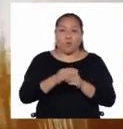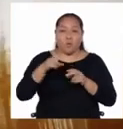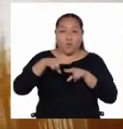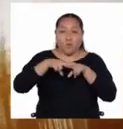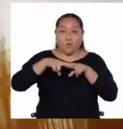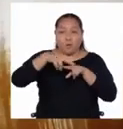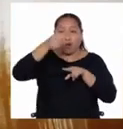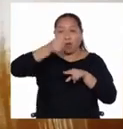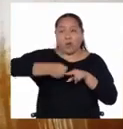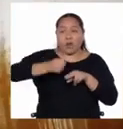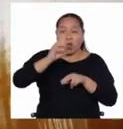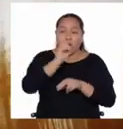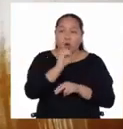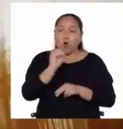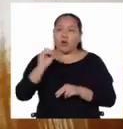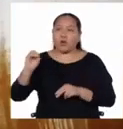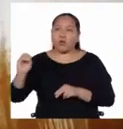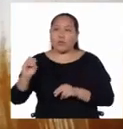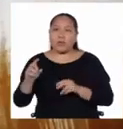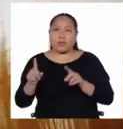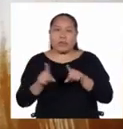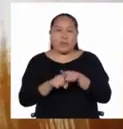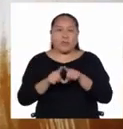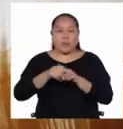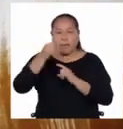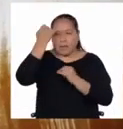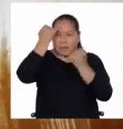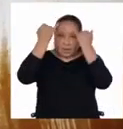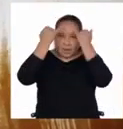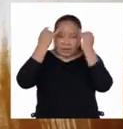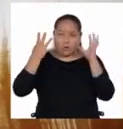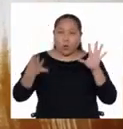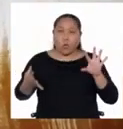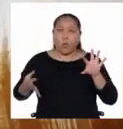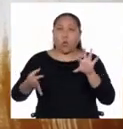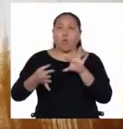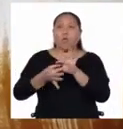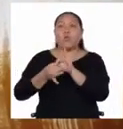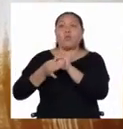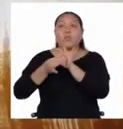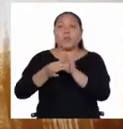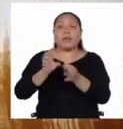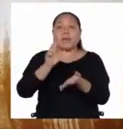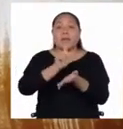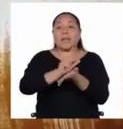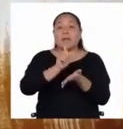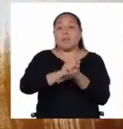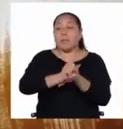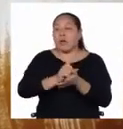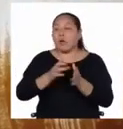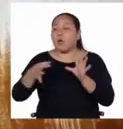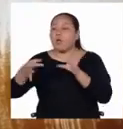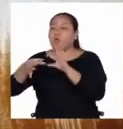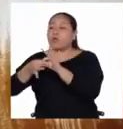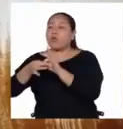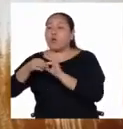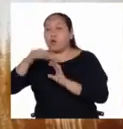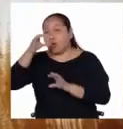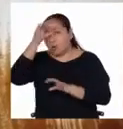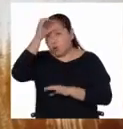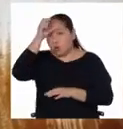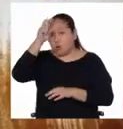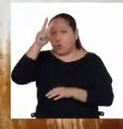proyectaba también unir Lima con el Cusco en pos de la unidad nacional.